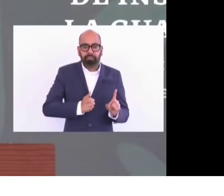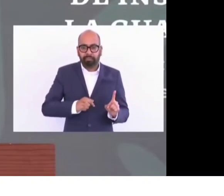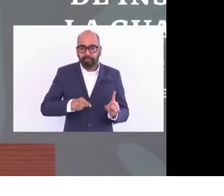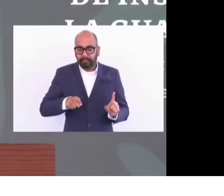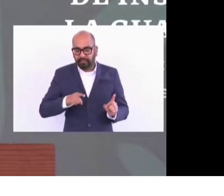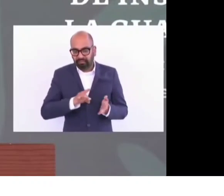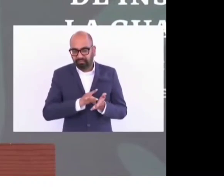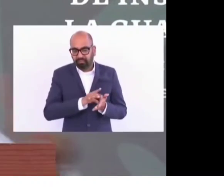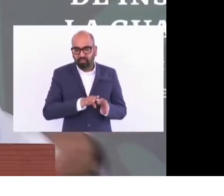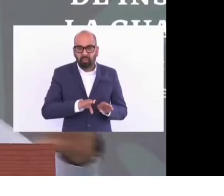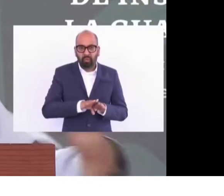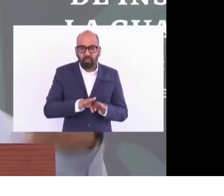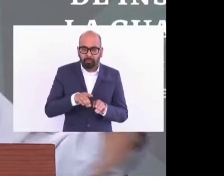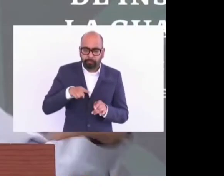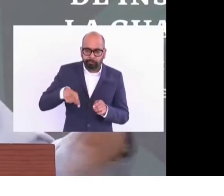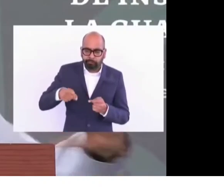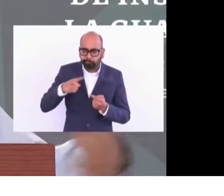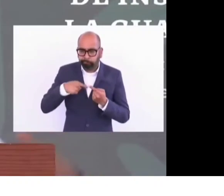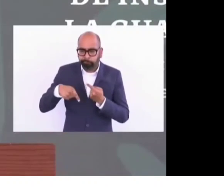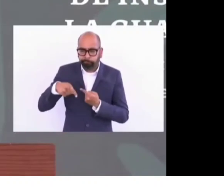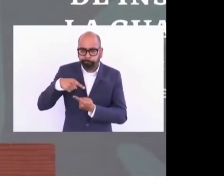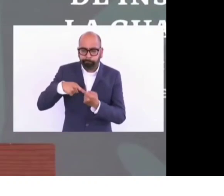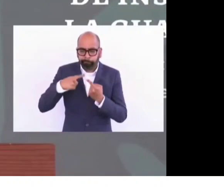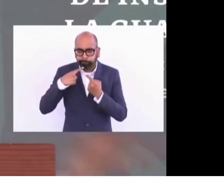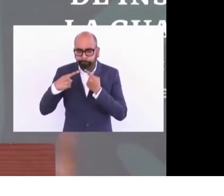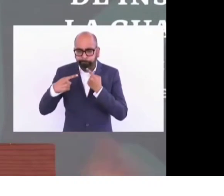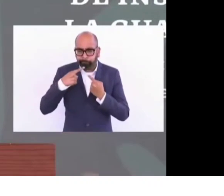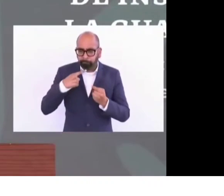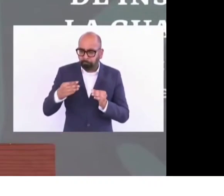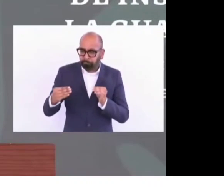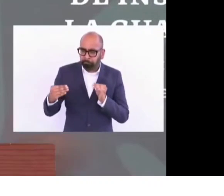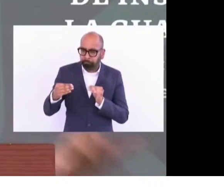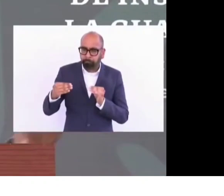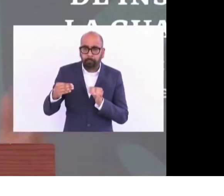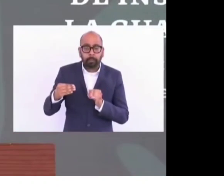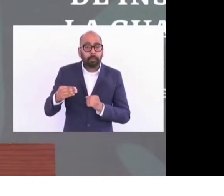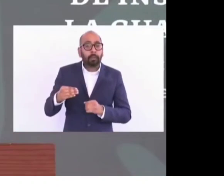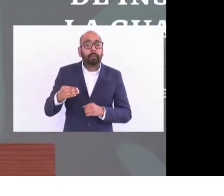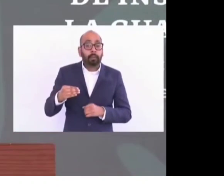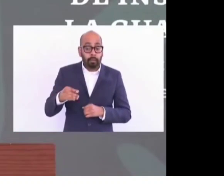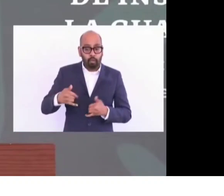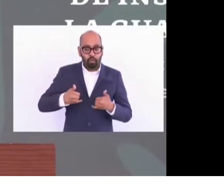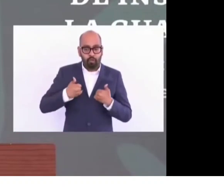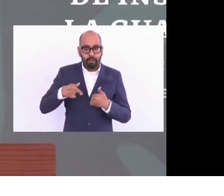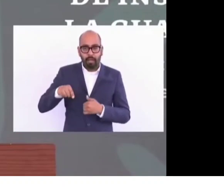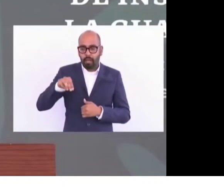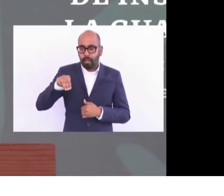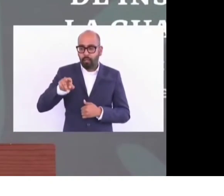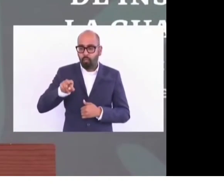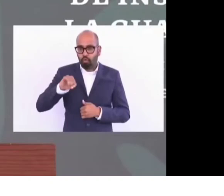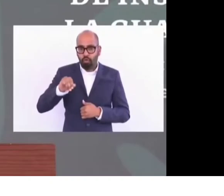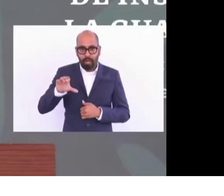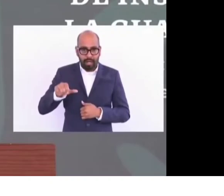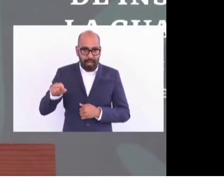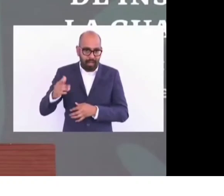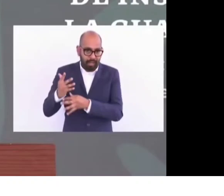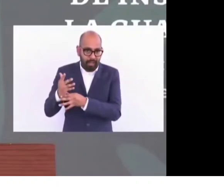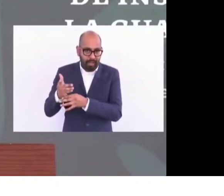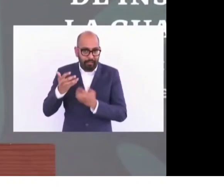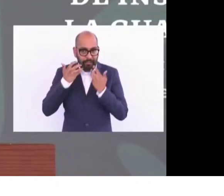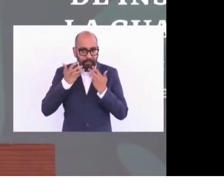Y entonces empiezan a discutir, y los jóvenes, entre ellos Mújica, quería aprovechar para